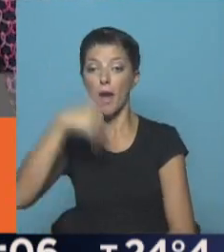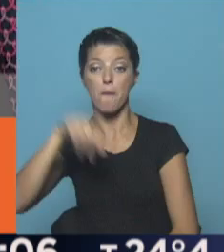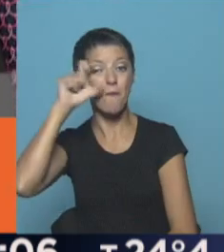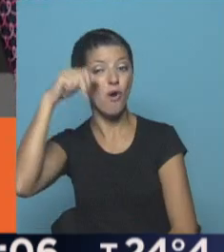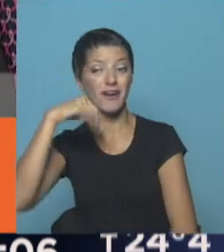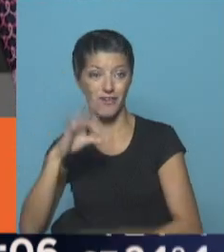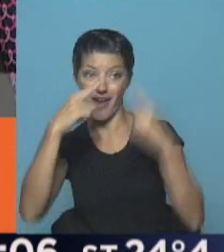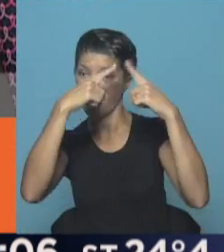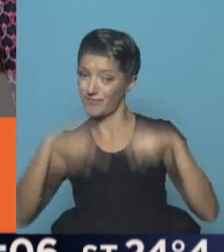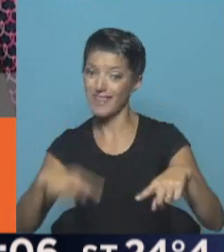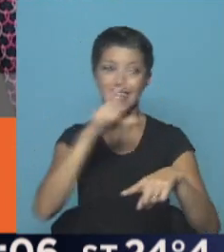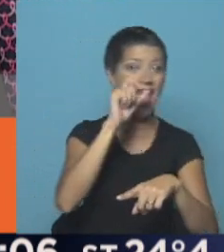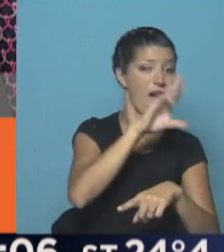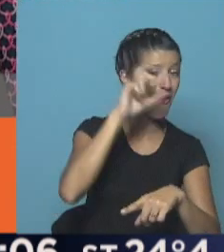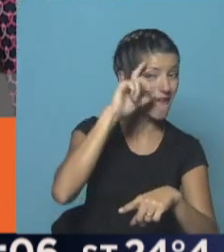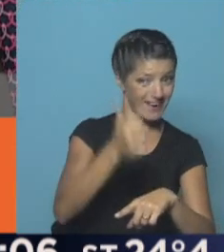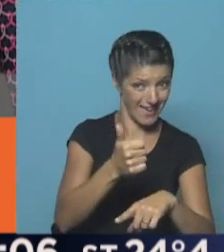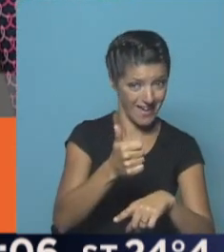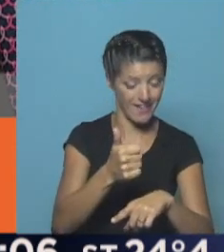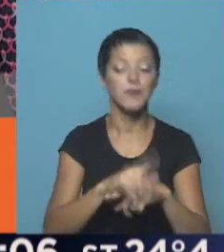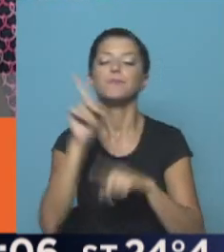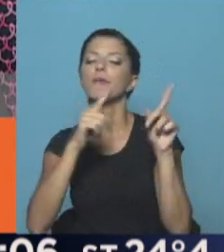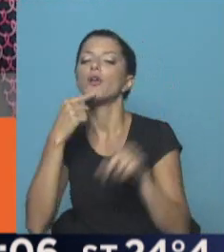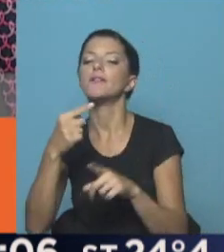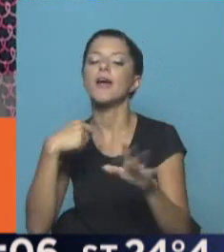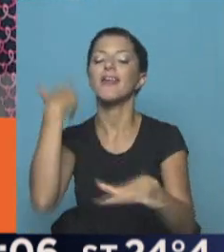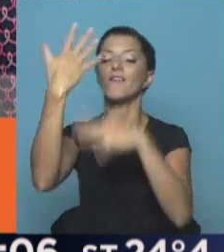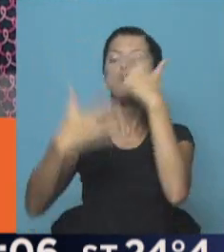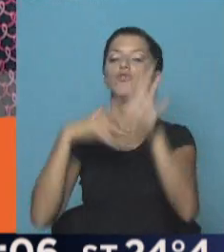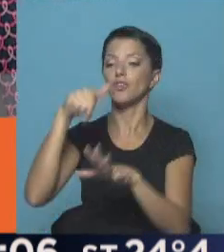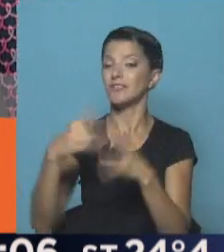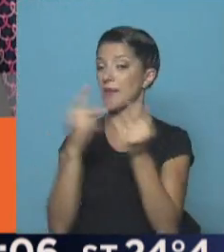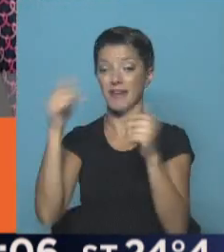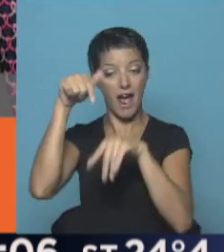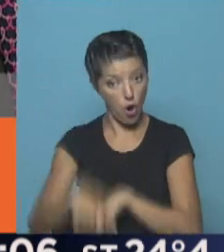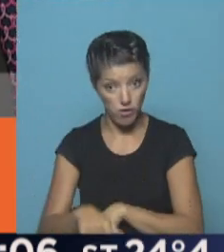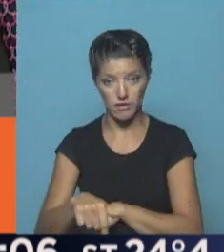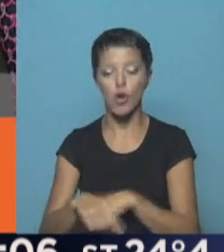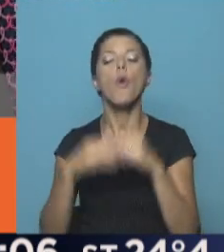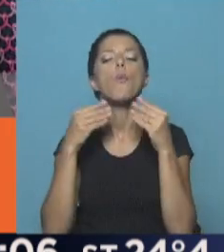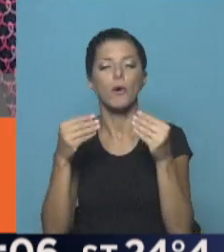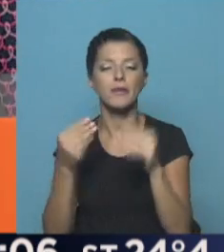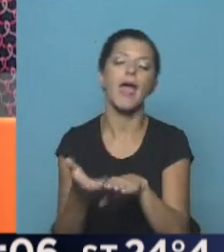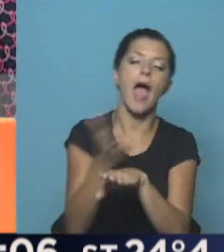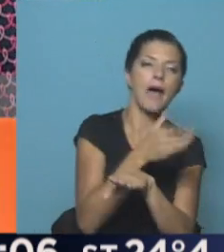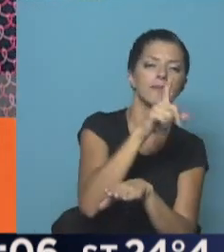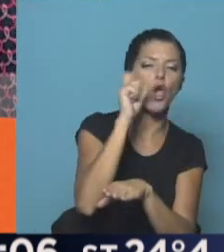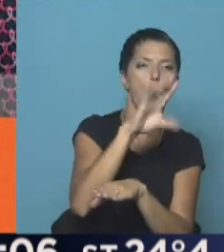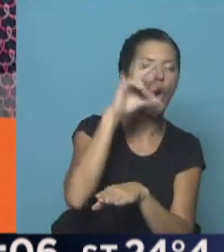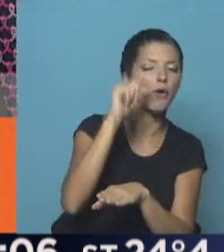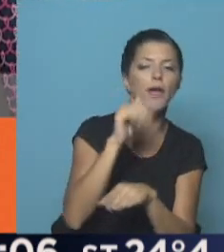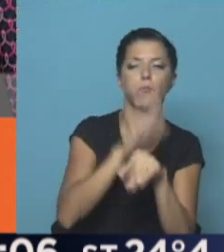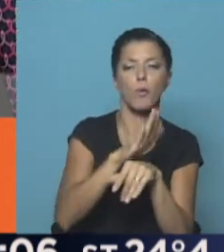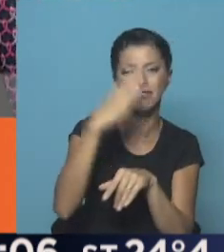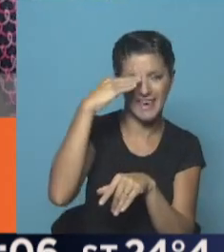Correa. Es decir, no es, dicen algunos, la revolución ciudadana se termina acá. ¿Por qué? Porque Correa podía tener una imagen de caudillo